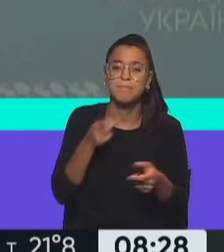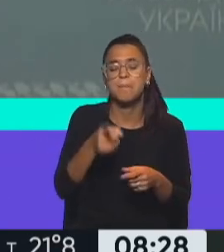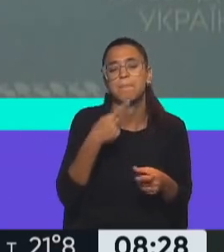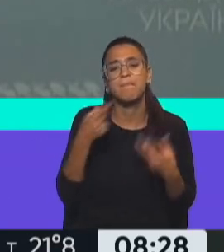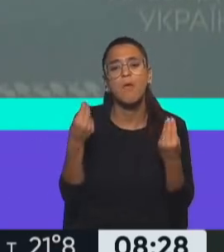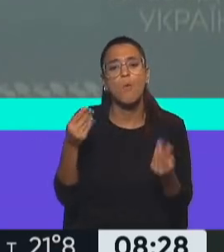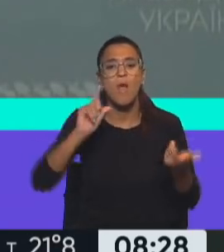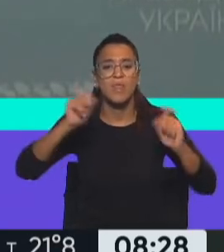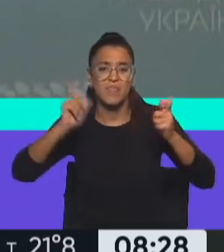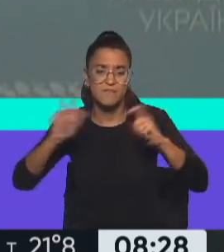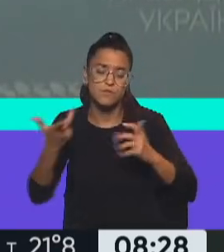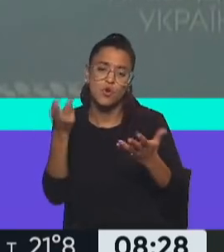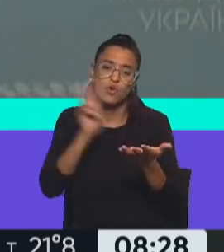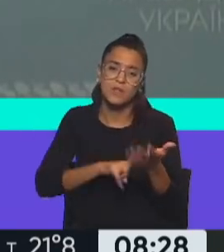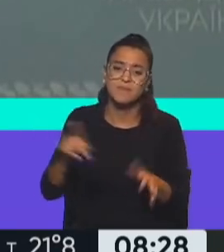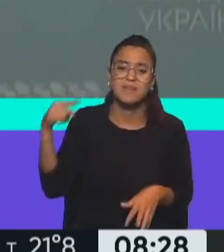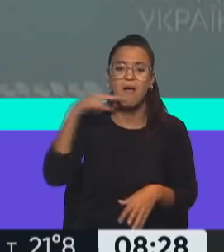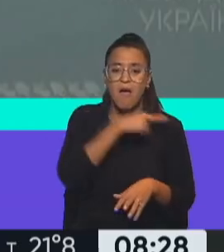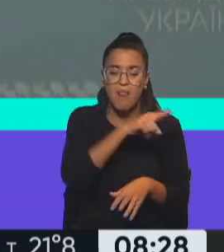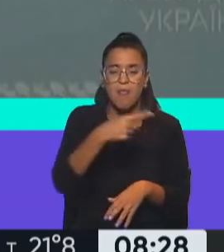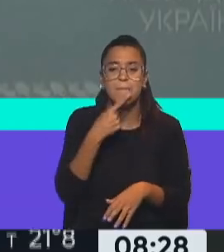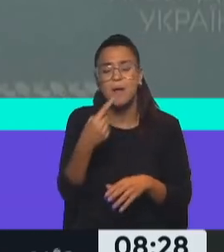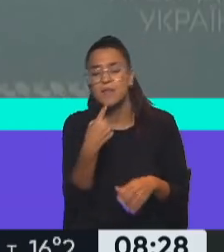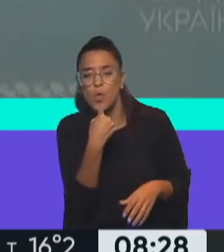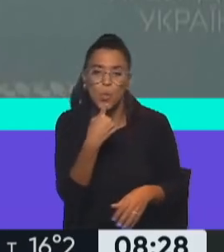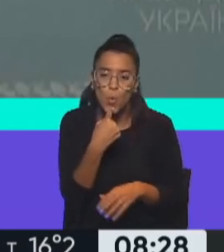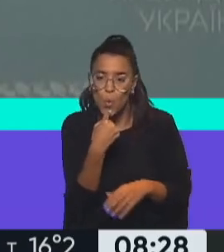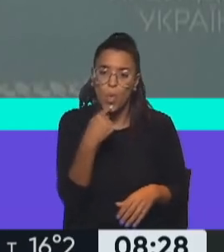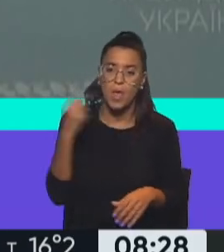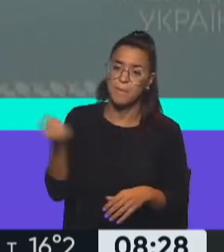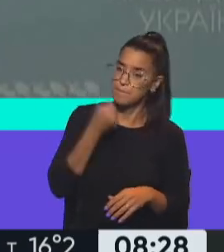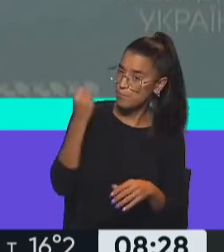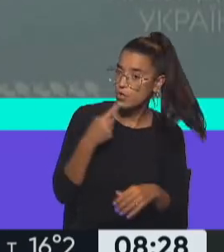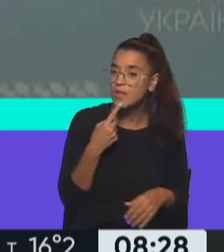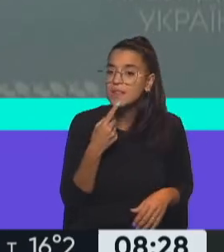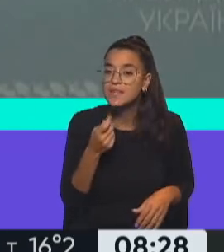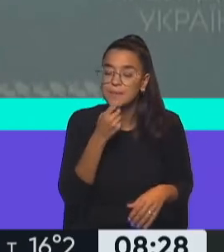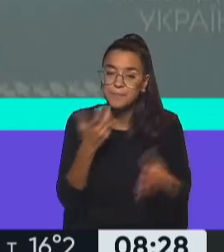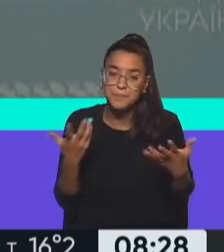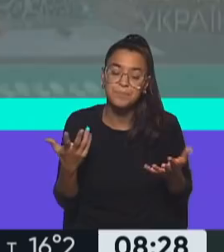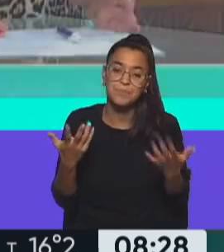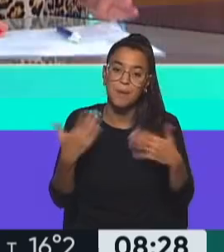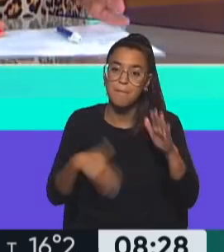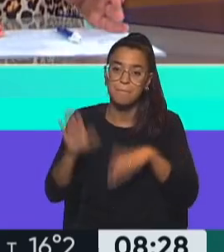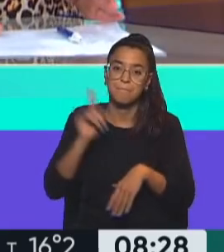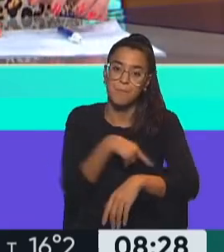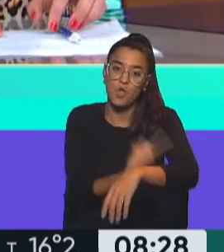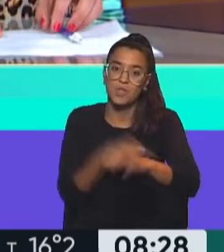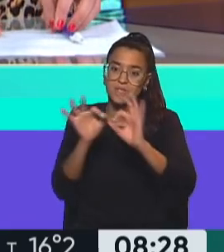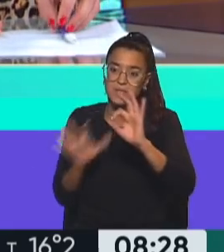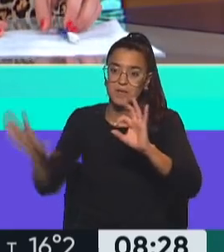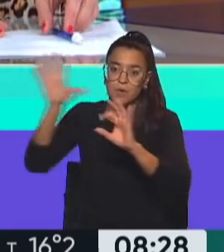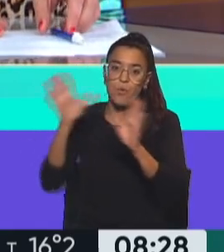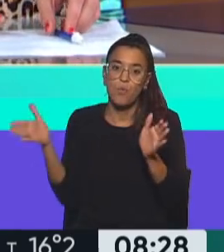las diferencias? Otra vez Alemania en esta duda tan importante. Es, si se quiere, la principal potencia de la Unión Europea junto